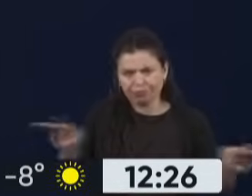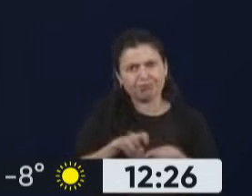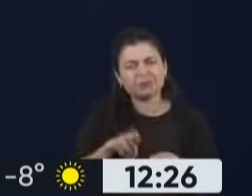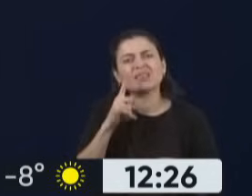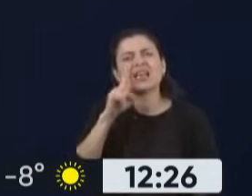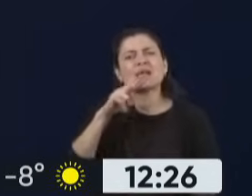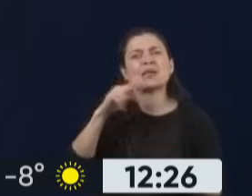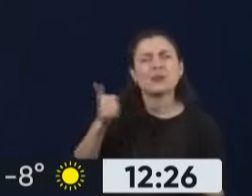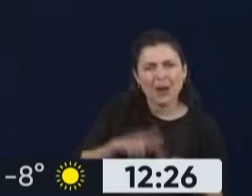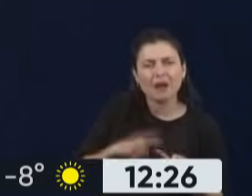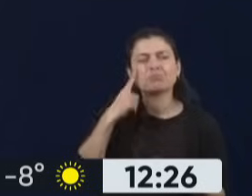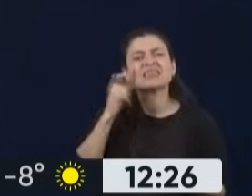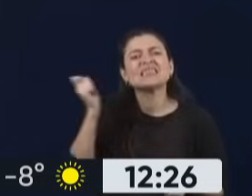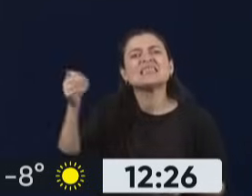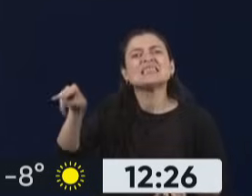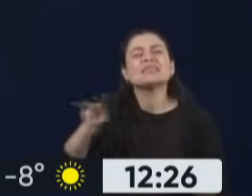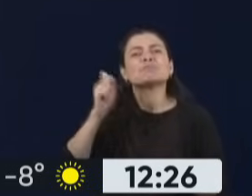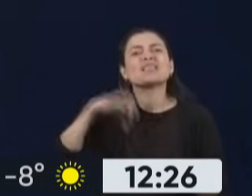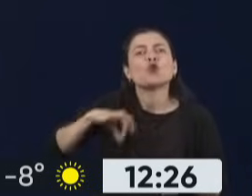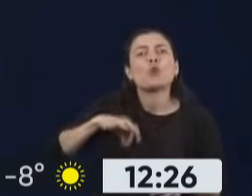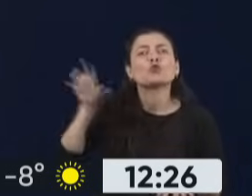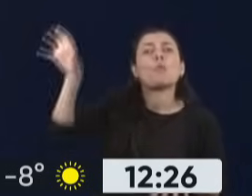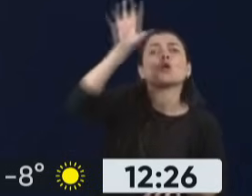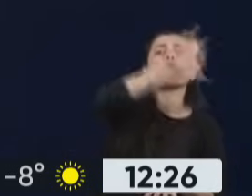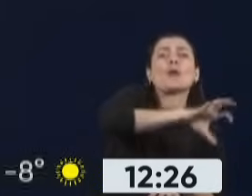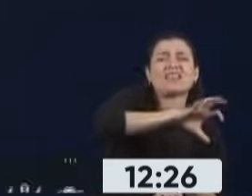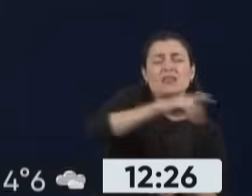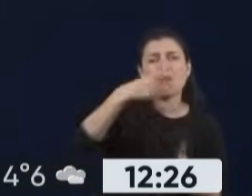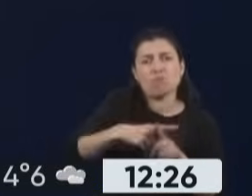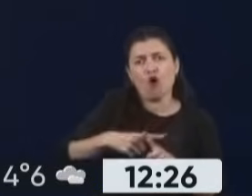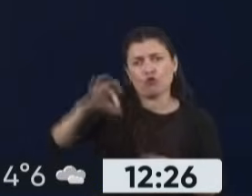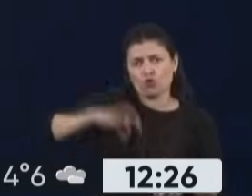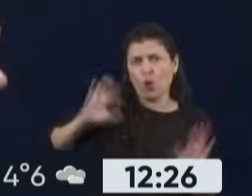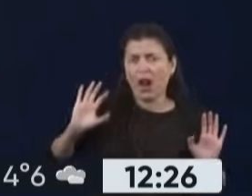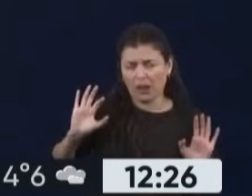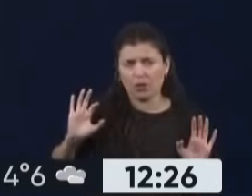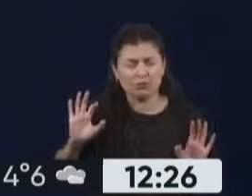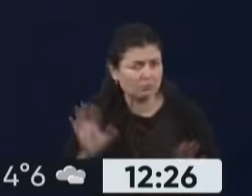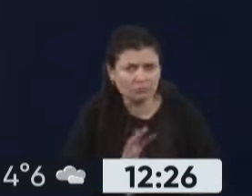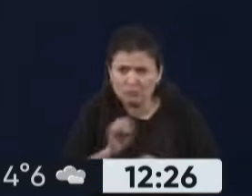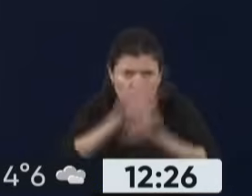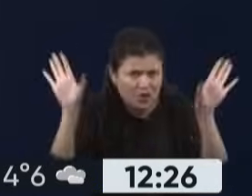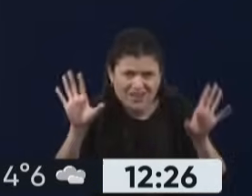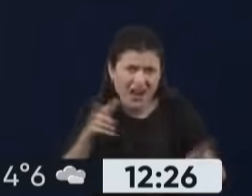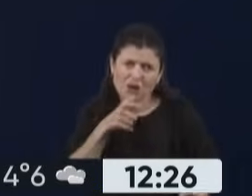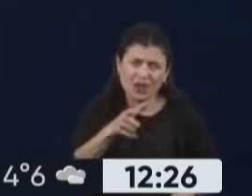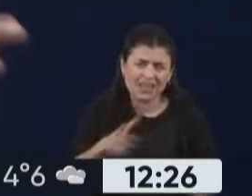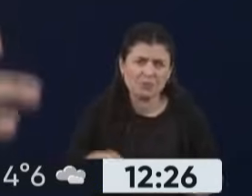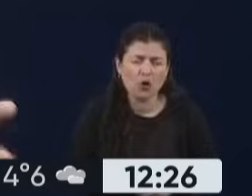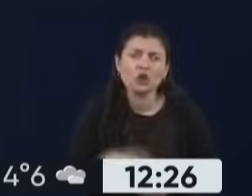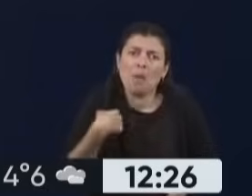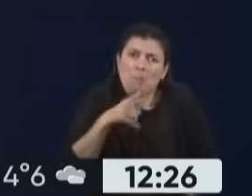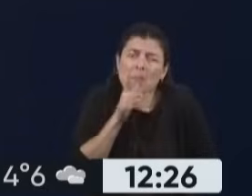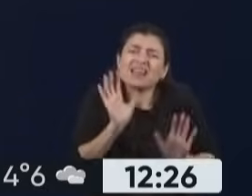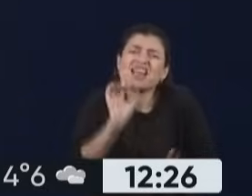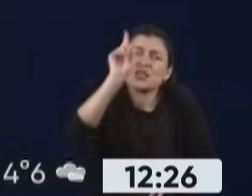brutos. IVA es coparticipable, ingresos brutos es provincial. Entonces, contestando tu pregunta, creo que obedece a eso